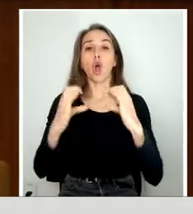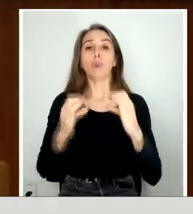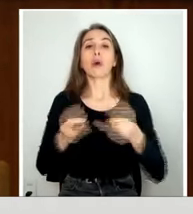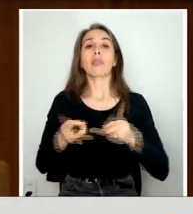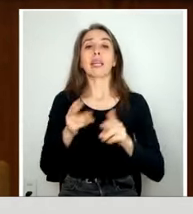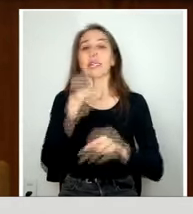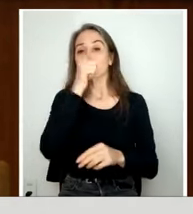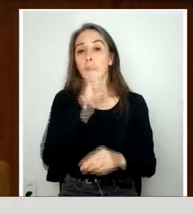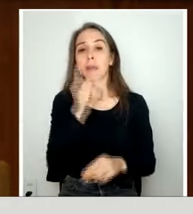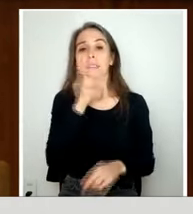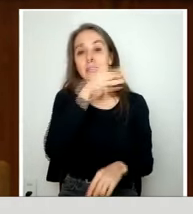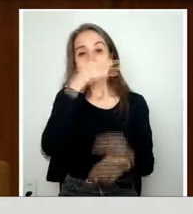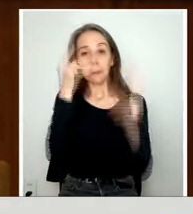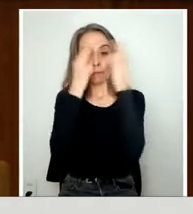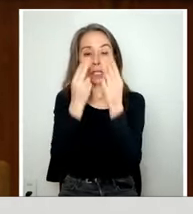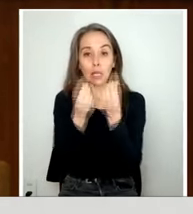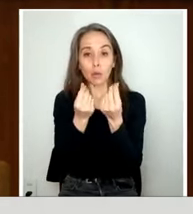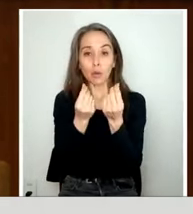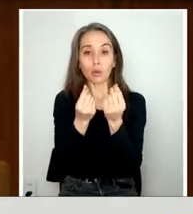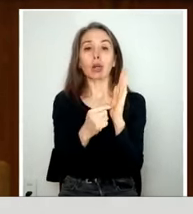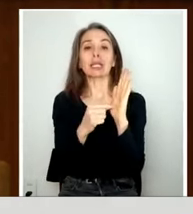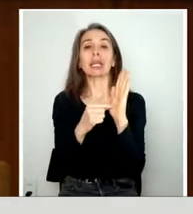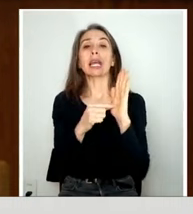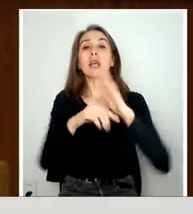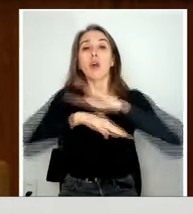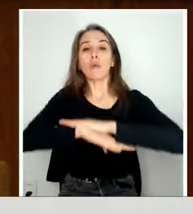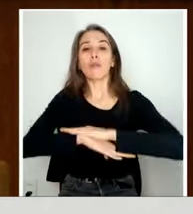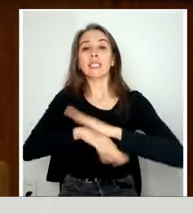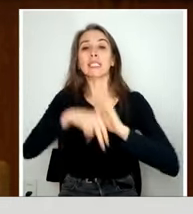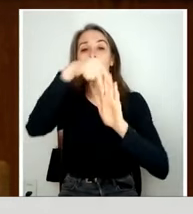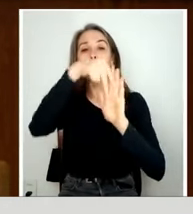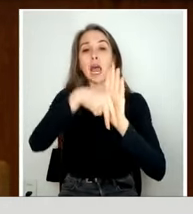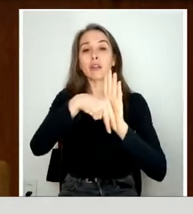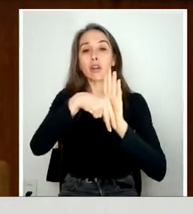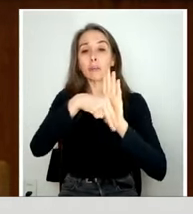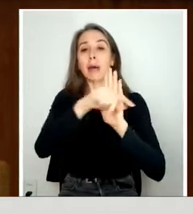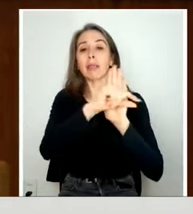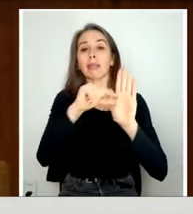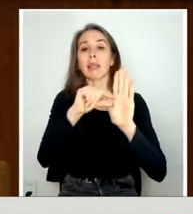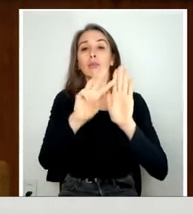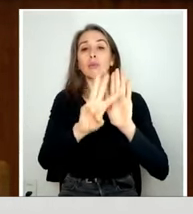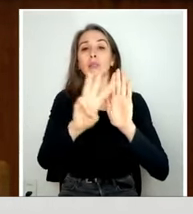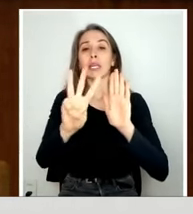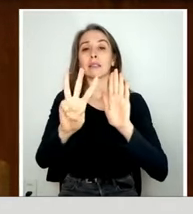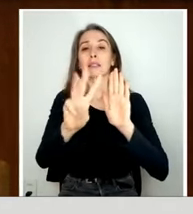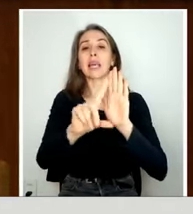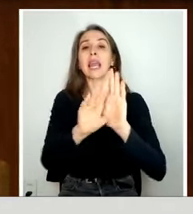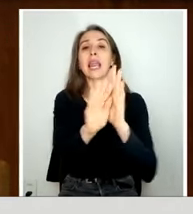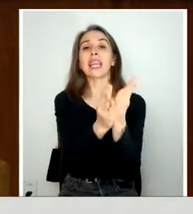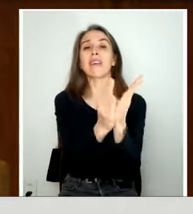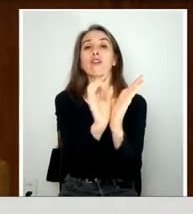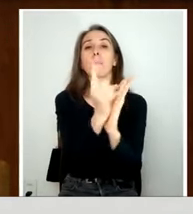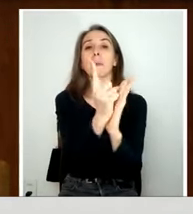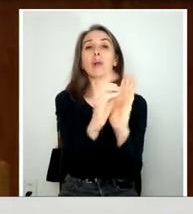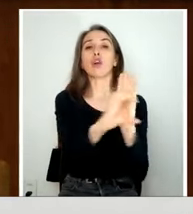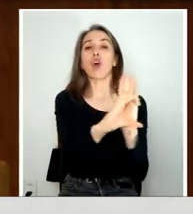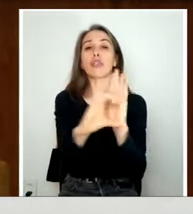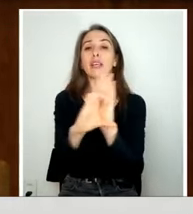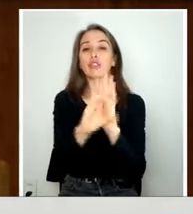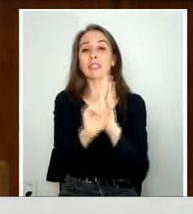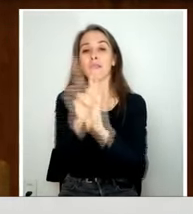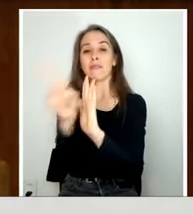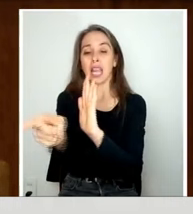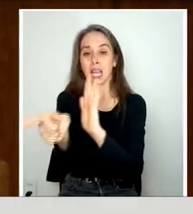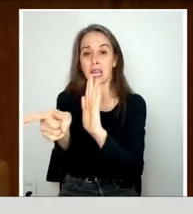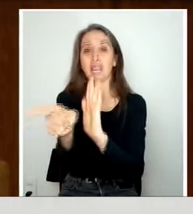de lucro regida por las disposiciones del título 33 del libro primero del código civil así el país